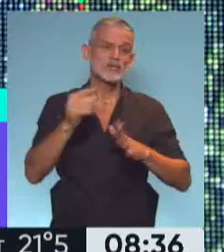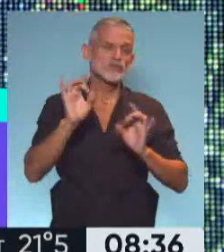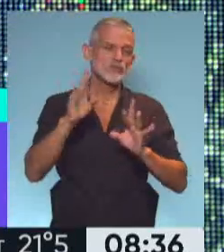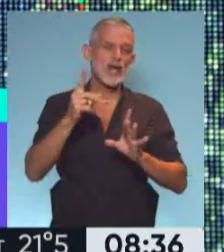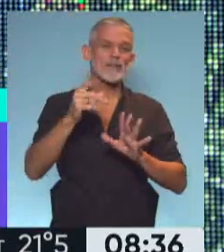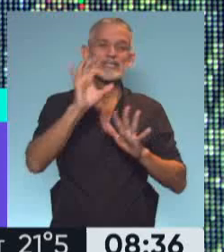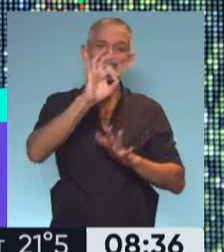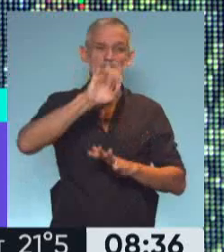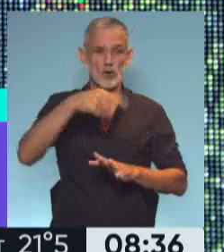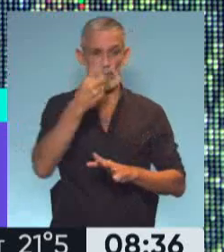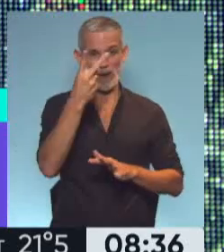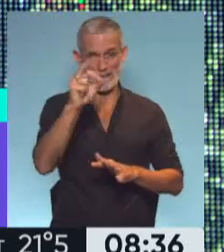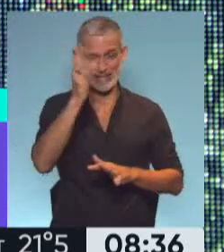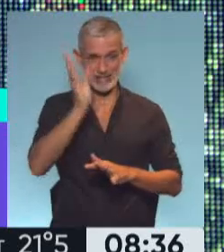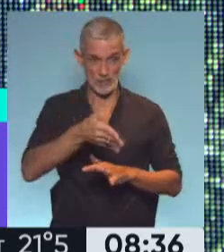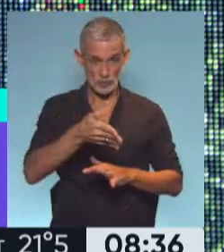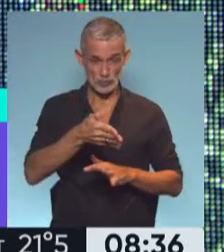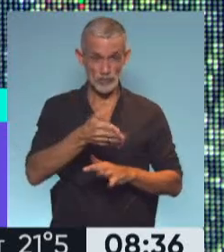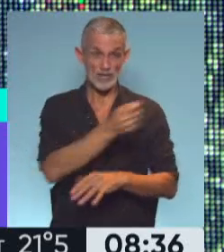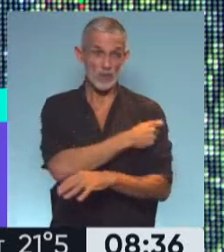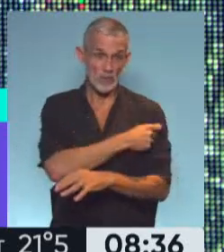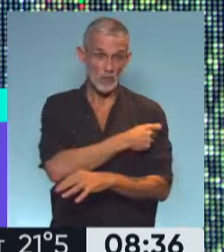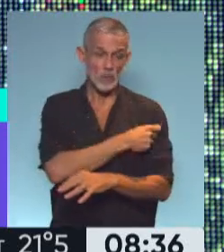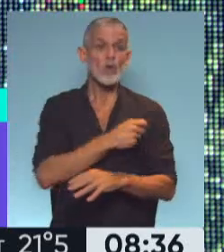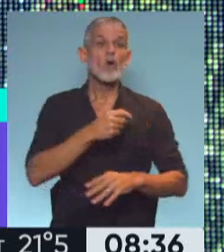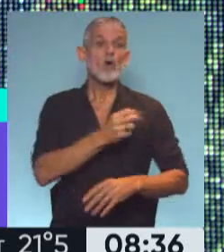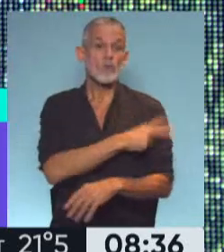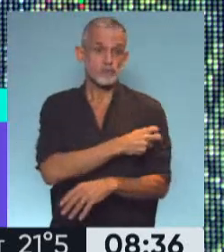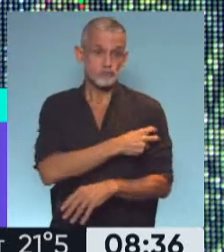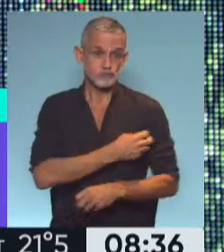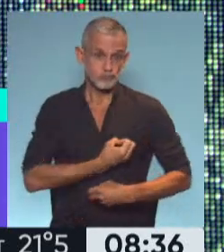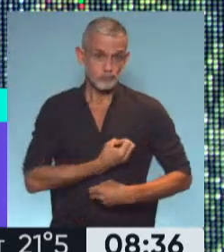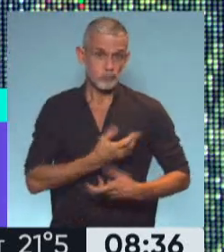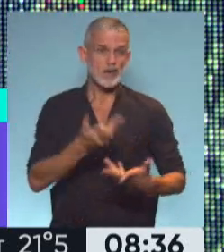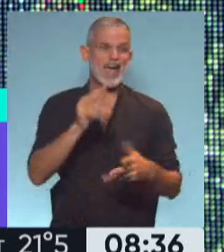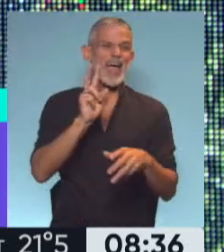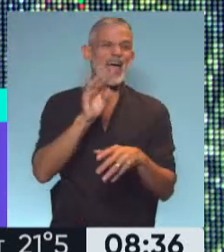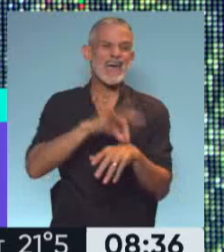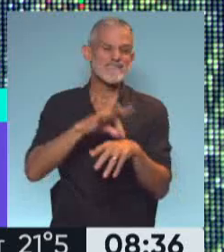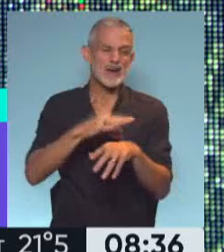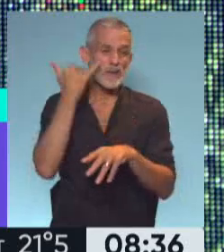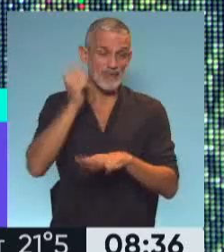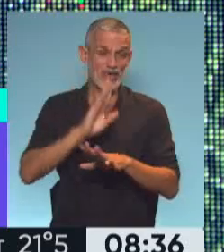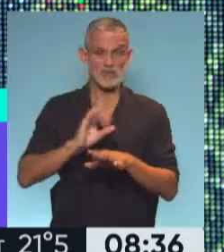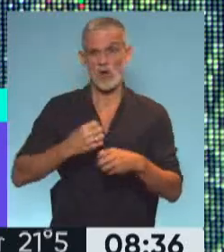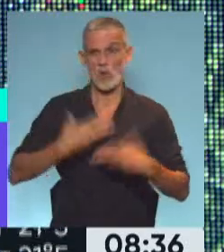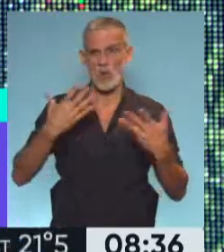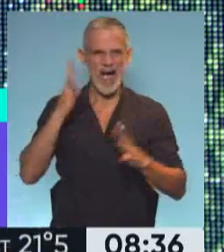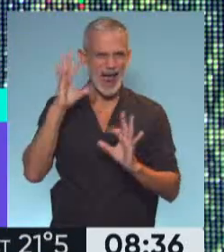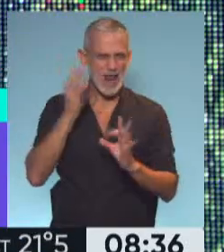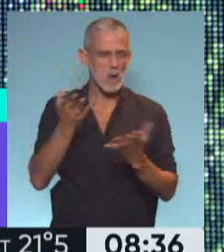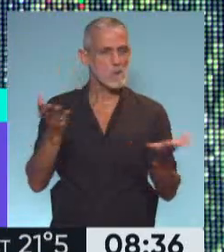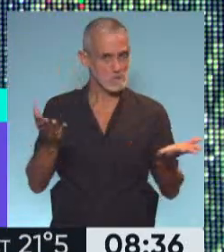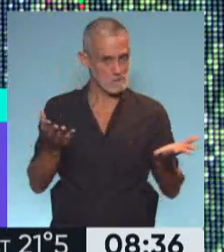el 0,20% de los vacunados ha desarrollado alguna enfermedad. Nada. Muy poco.